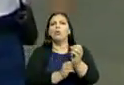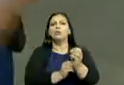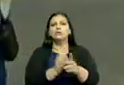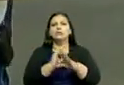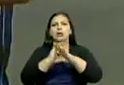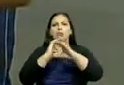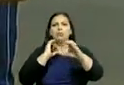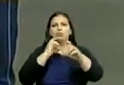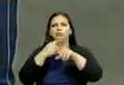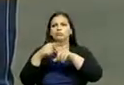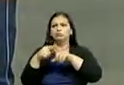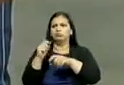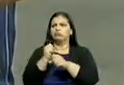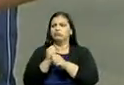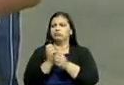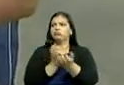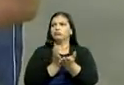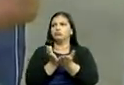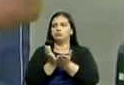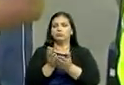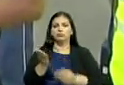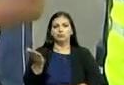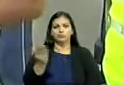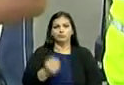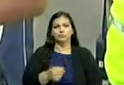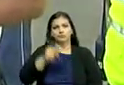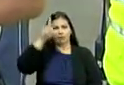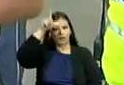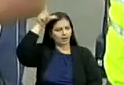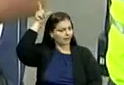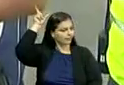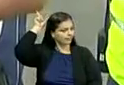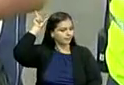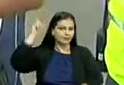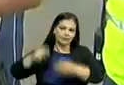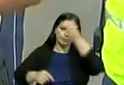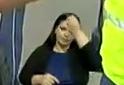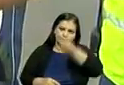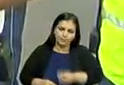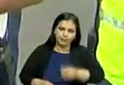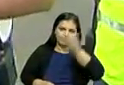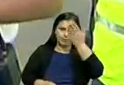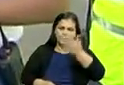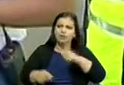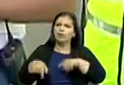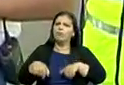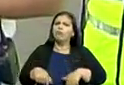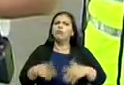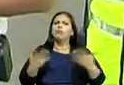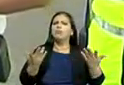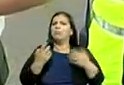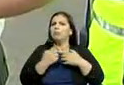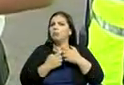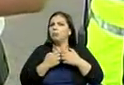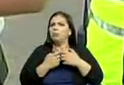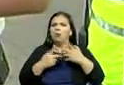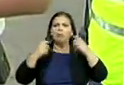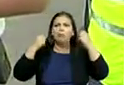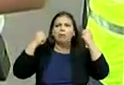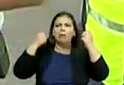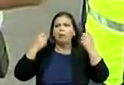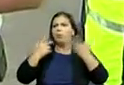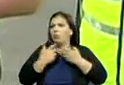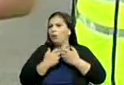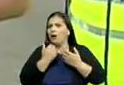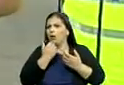general luis lalama muy buenos días recuerden las novedades que se han registrado en las vías de guayaquil durante esta manifestación a nivel